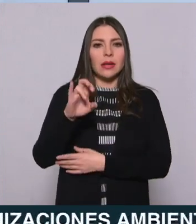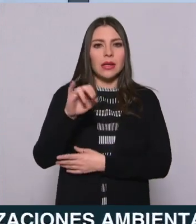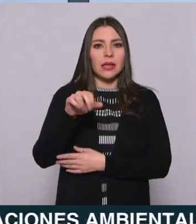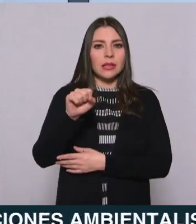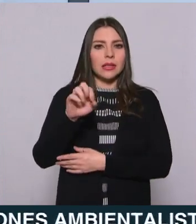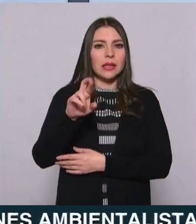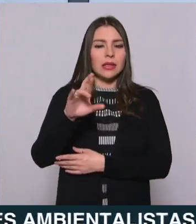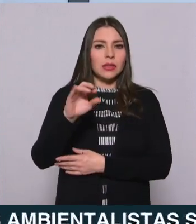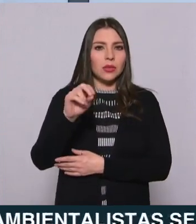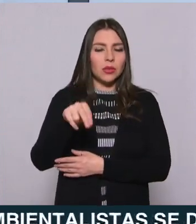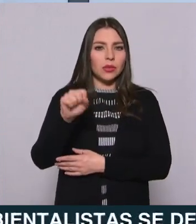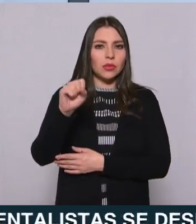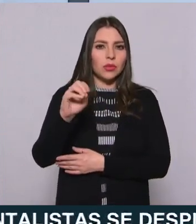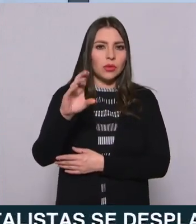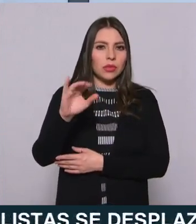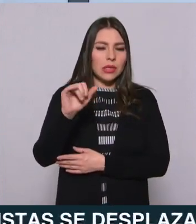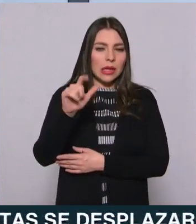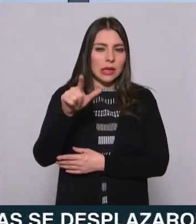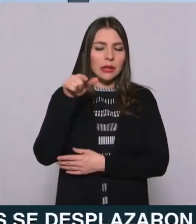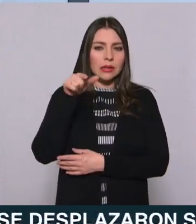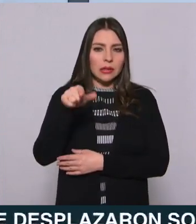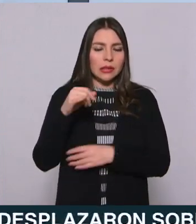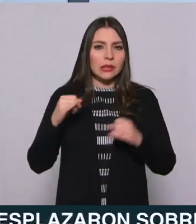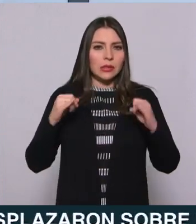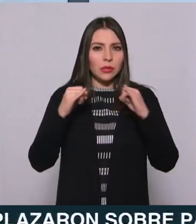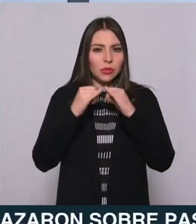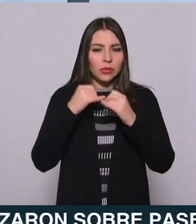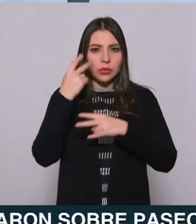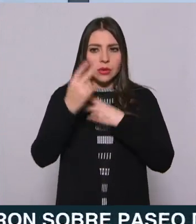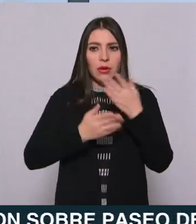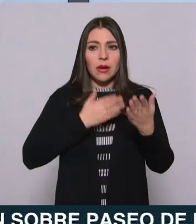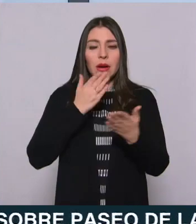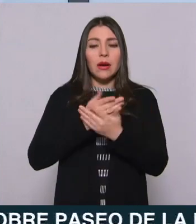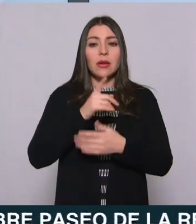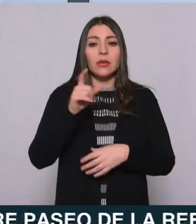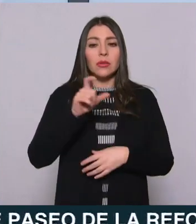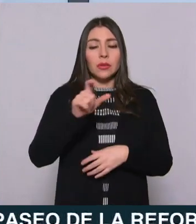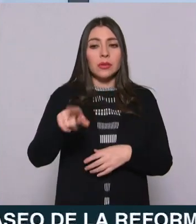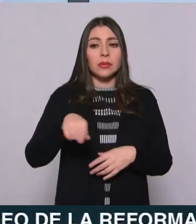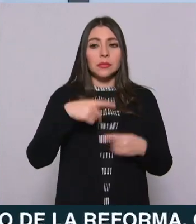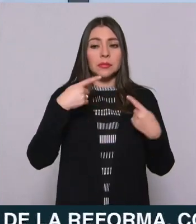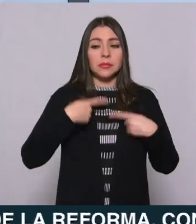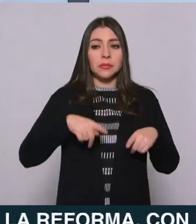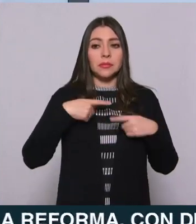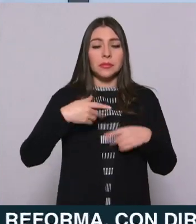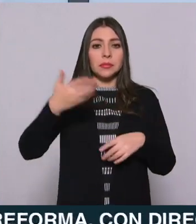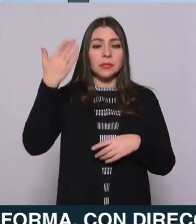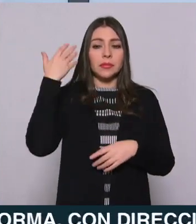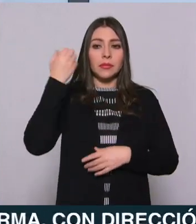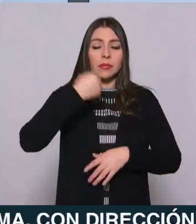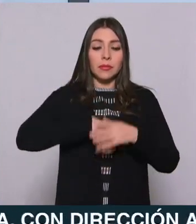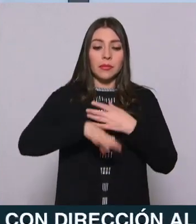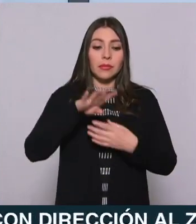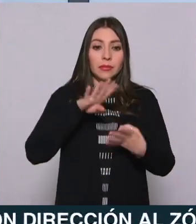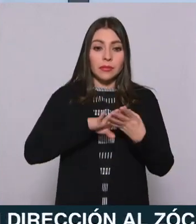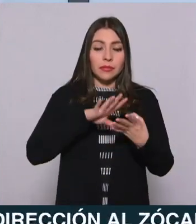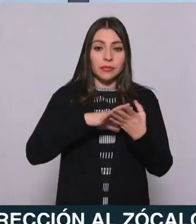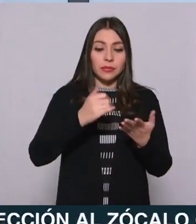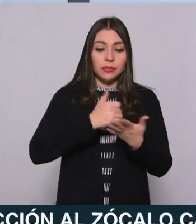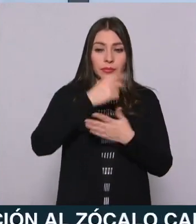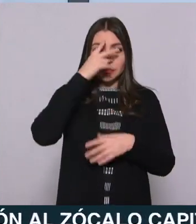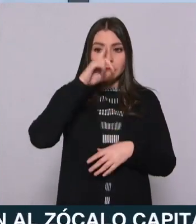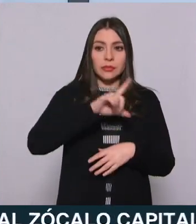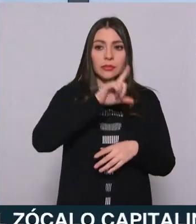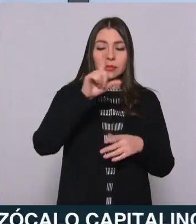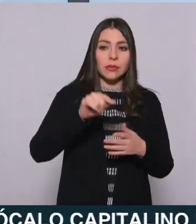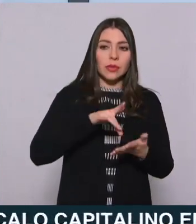que es fomento al empleo. Este consiste en que aquellos que fueron egresados del sistema de justicia de la Ciudad de México se les incorpora